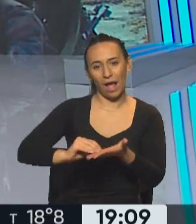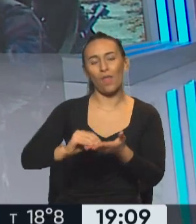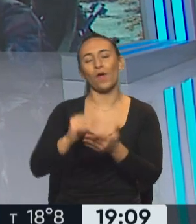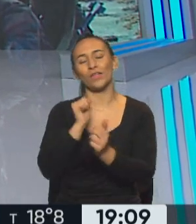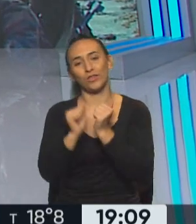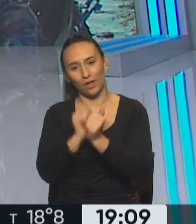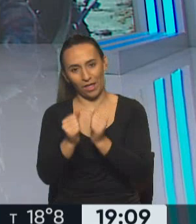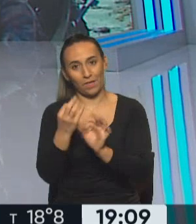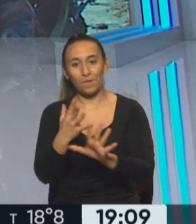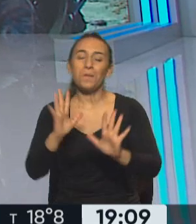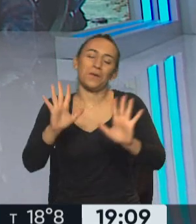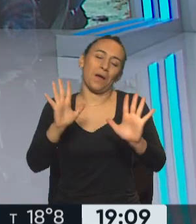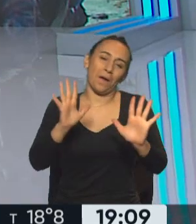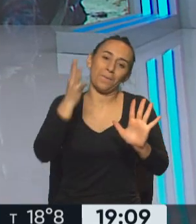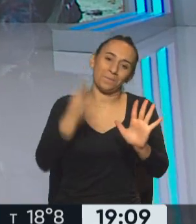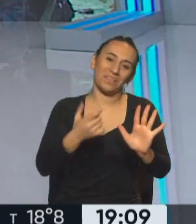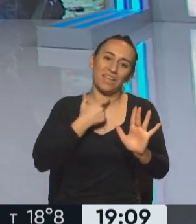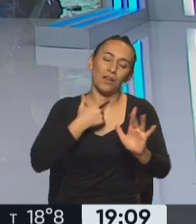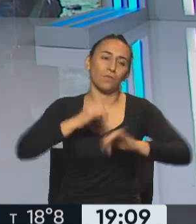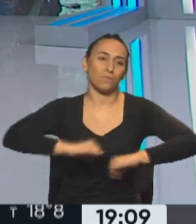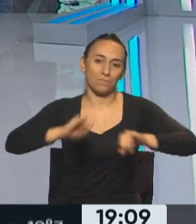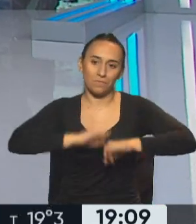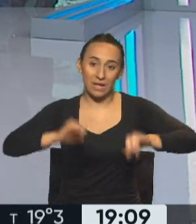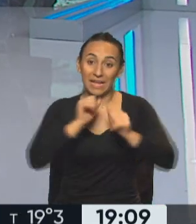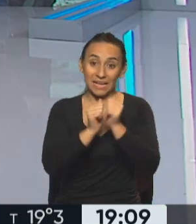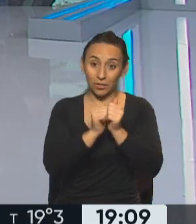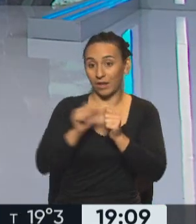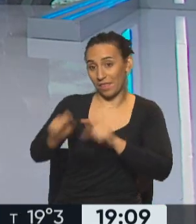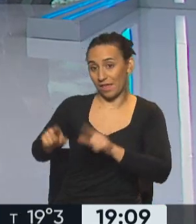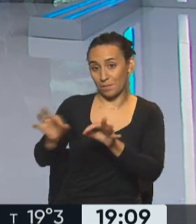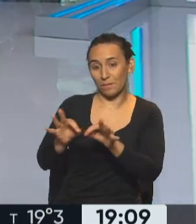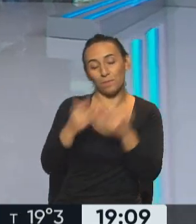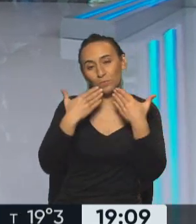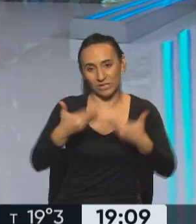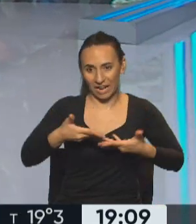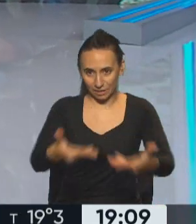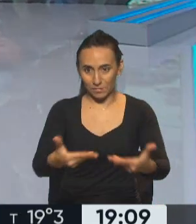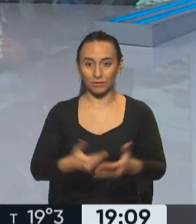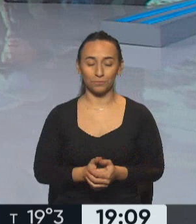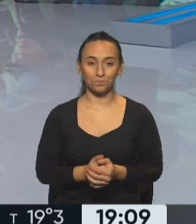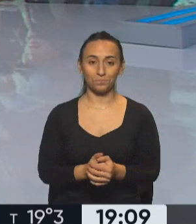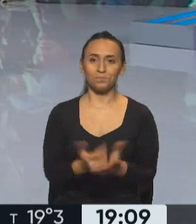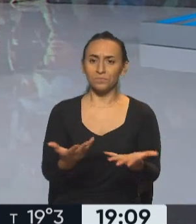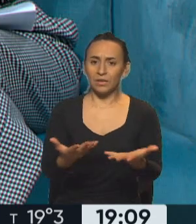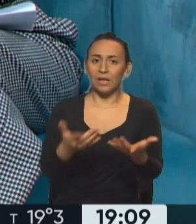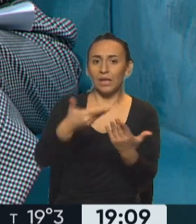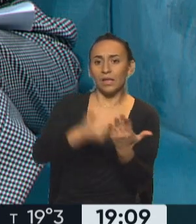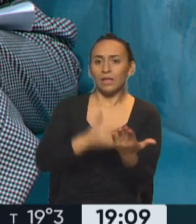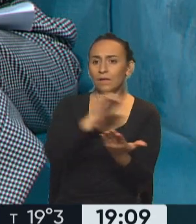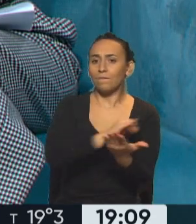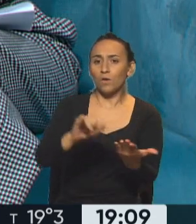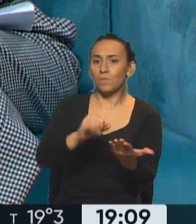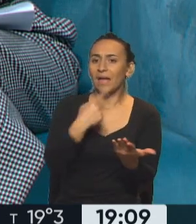bueno, trato de divulgar la historia también. de Malvinas, Bien. Así que bueno, gracias por favor, la invitación. ¿Qué dice el informe Rattenbach para